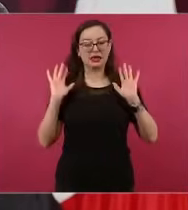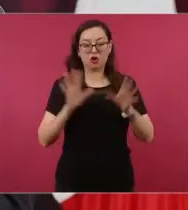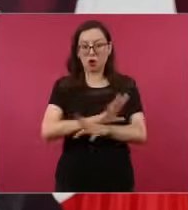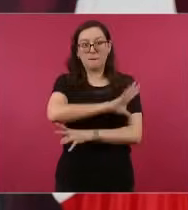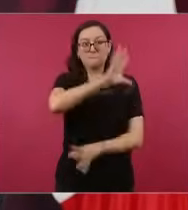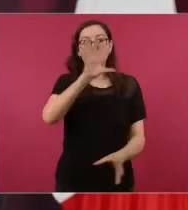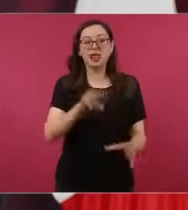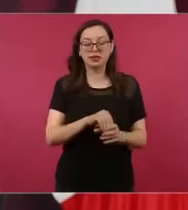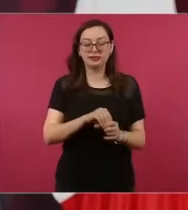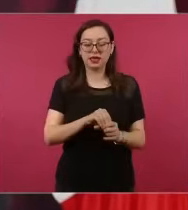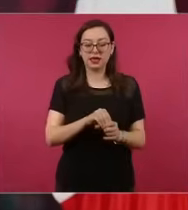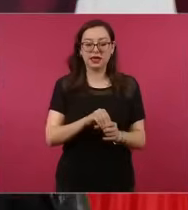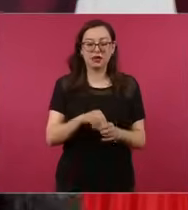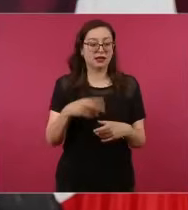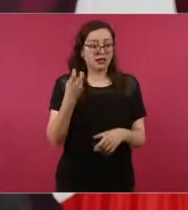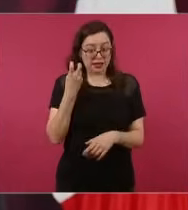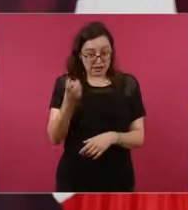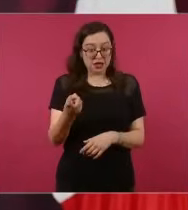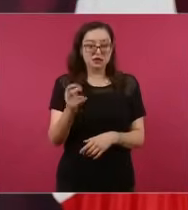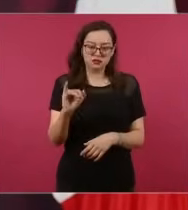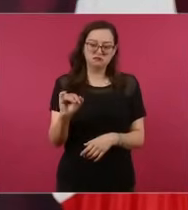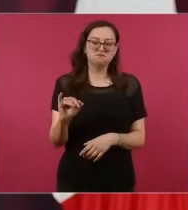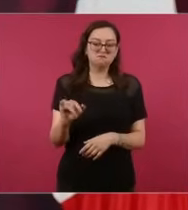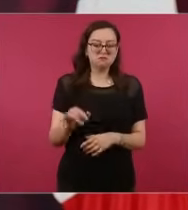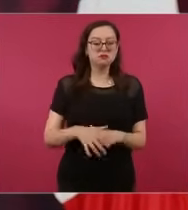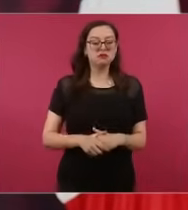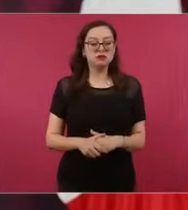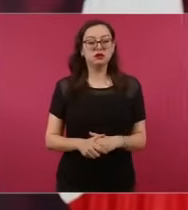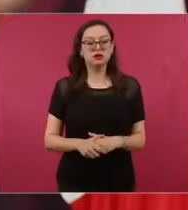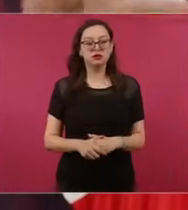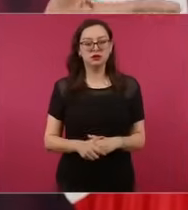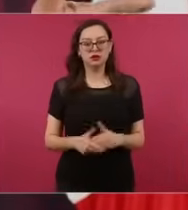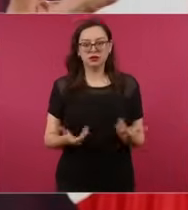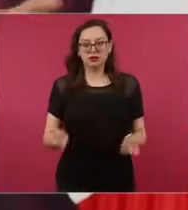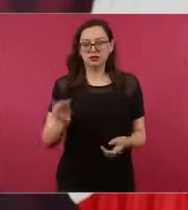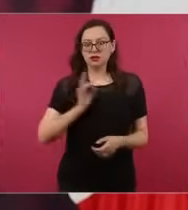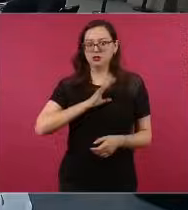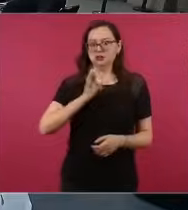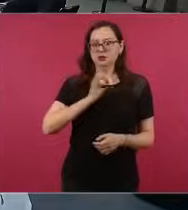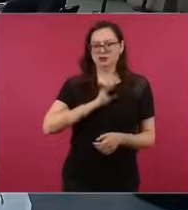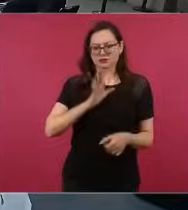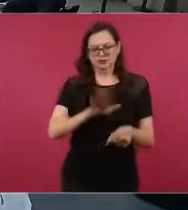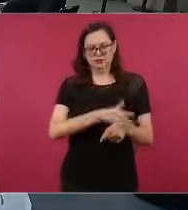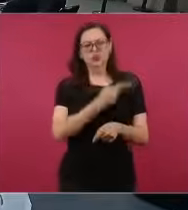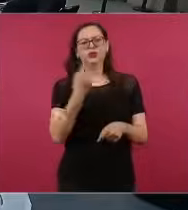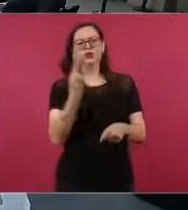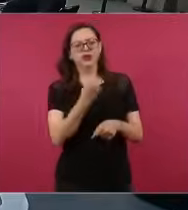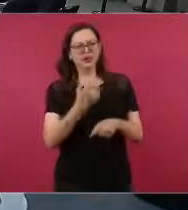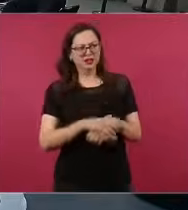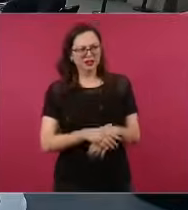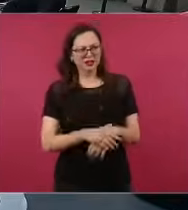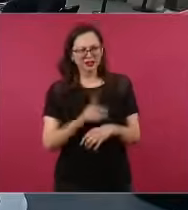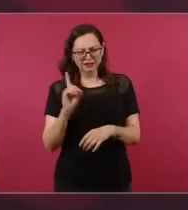plena, completa. ¿Por qué les da miedo eso?